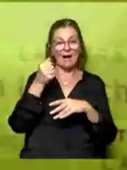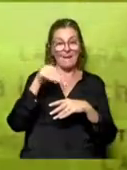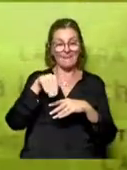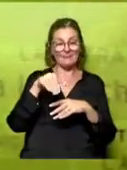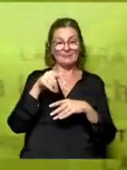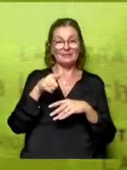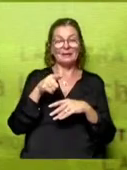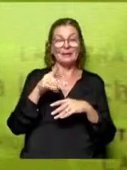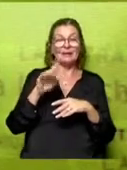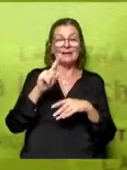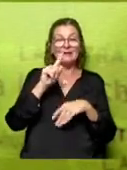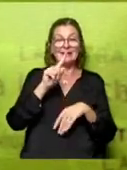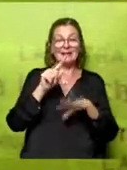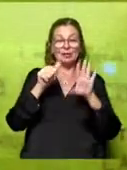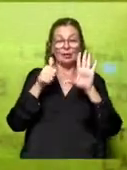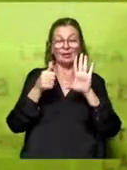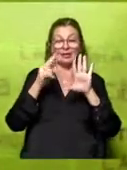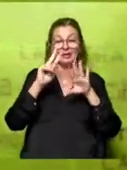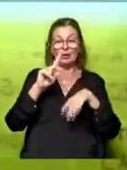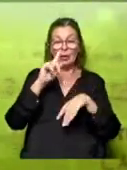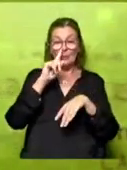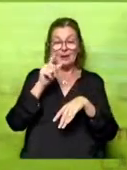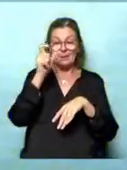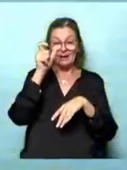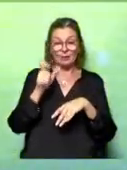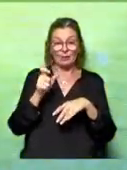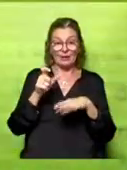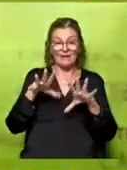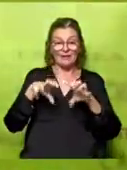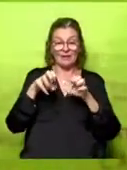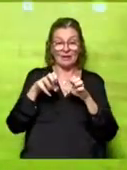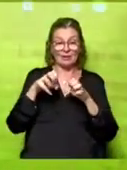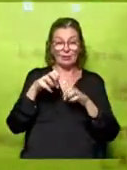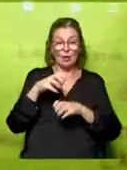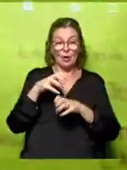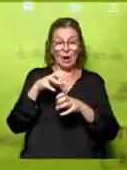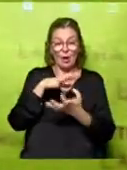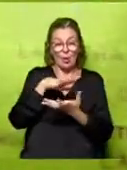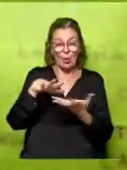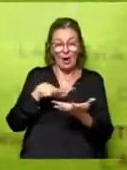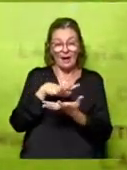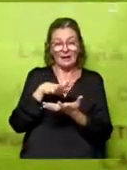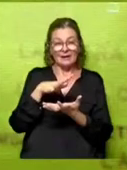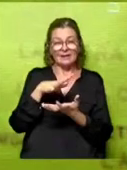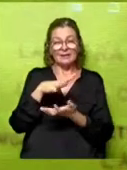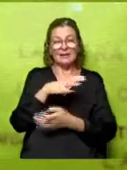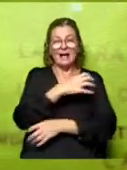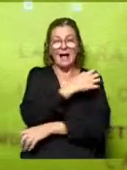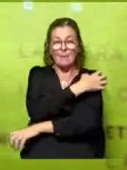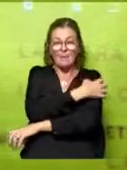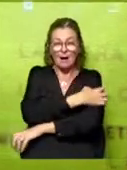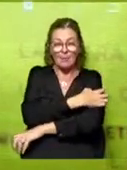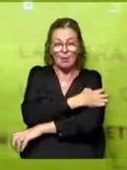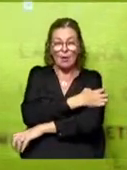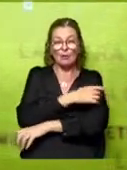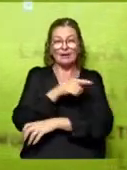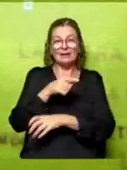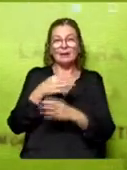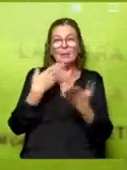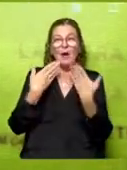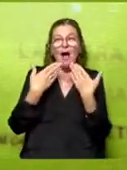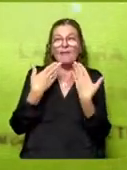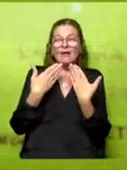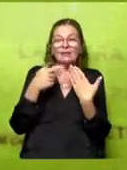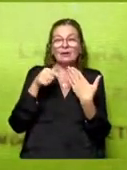de 162.000 personas viviendo en asentamientos en nuestro país. Venimos hablando en este programa de pobreza y cuando pensamos